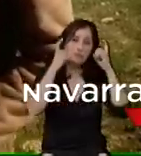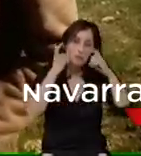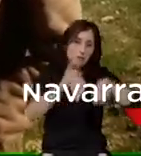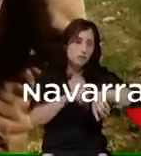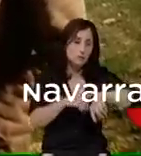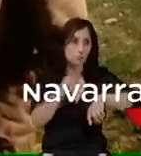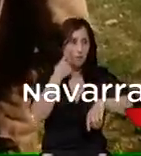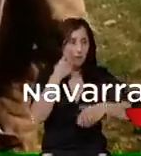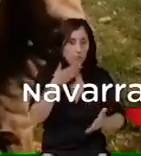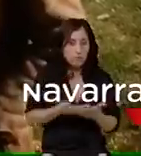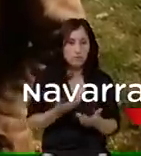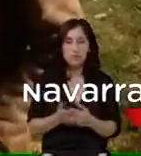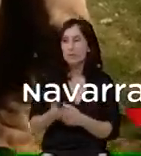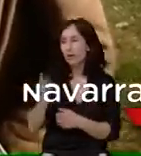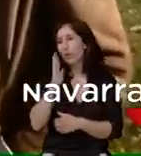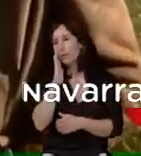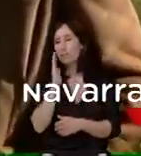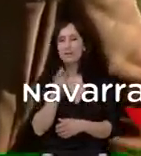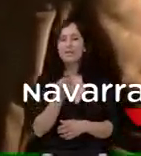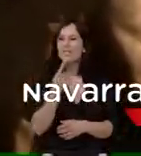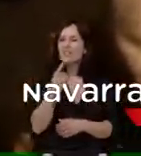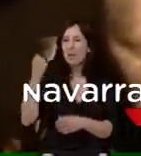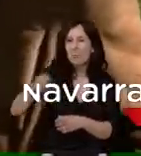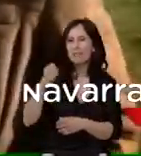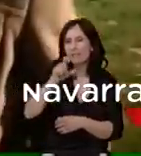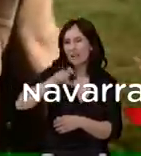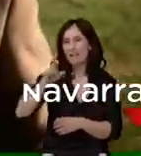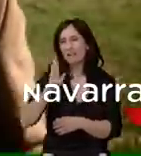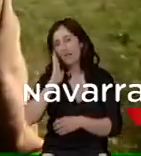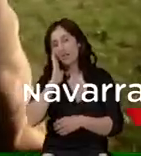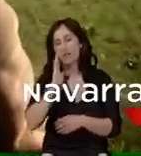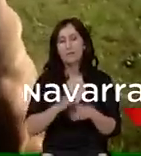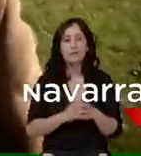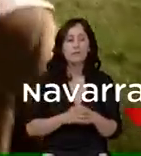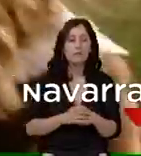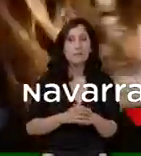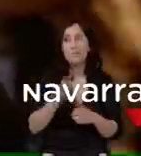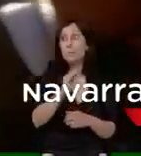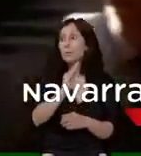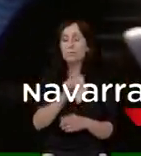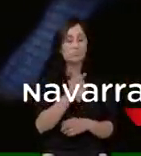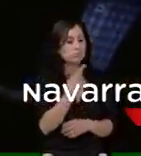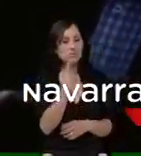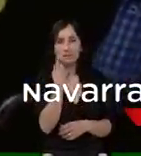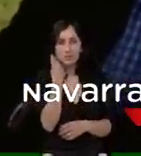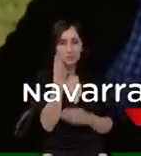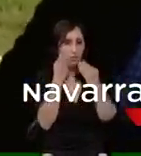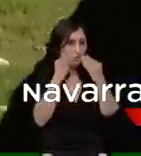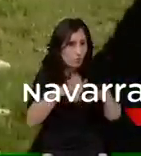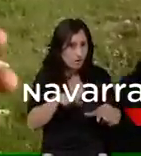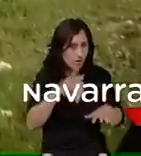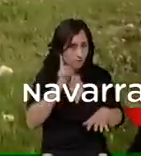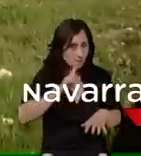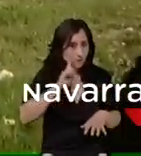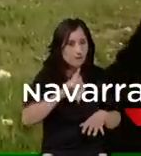Durmiendo. Durmiendo también. Dicen que los pastores pasan mucho tiempo en horizontal, ¿no? Yo pregunto. Es un mito, es un mito. Un poco,